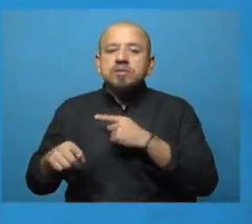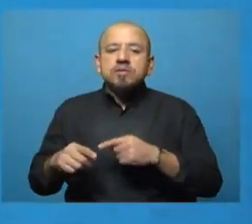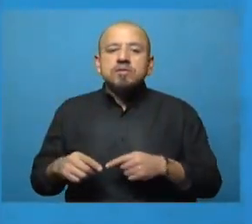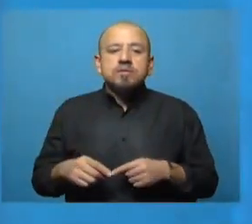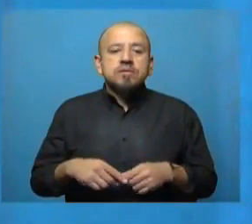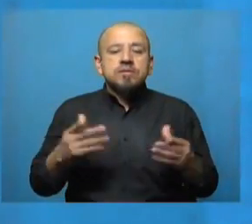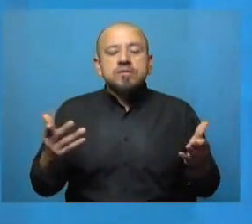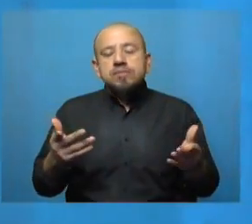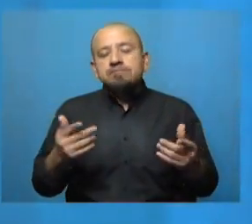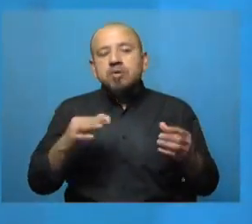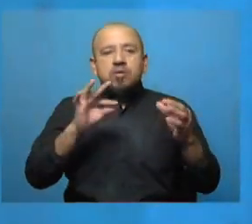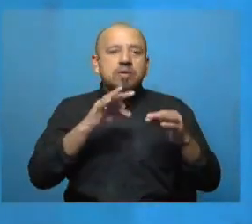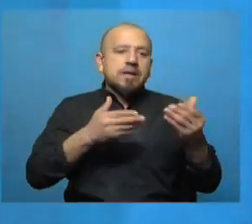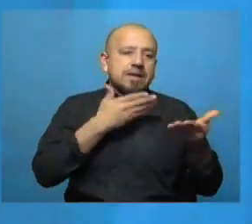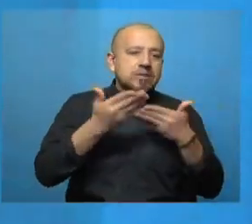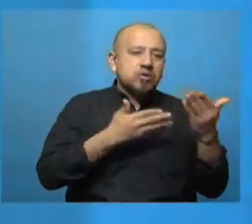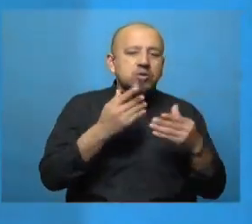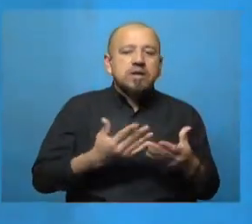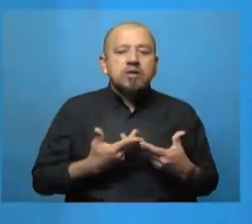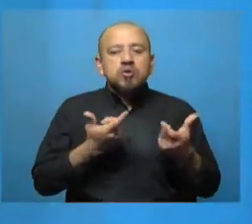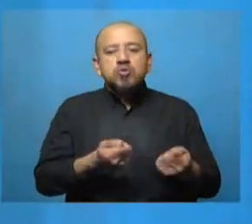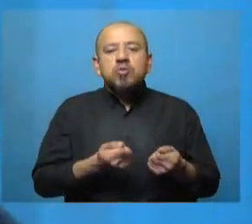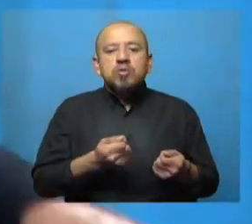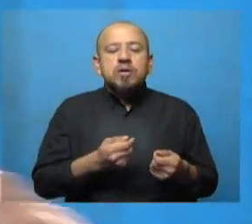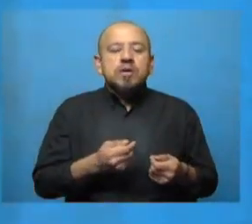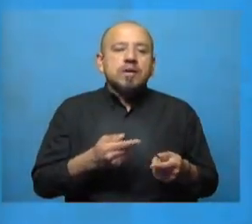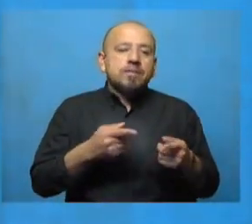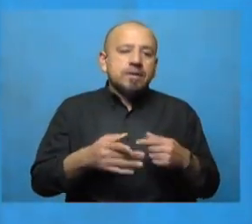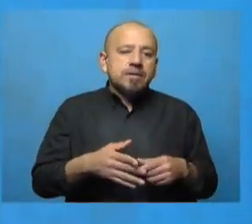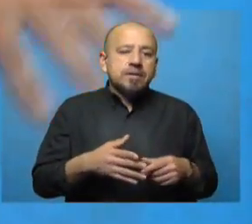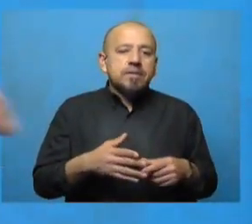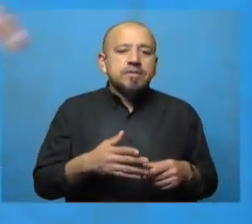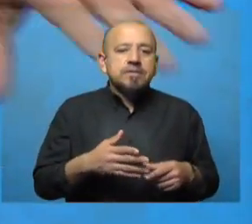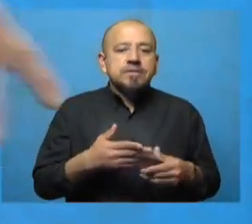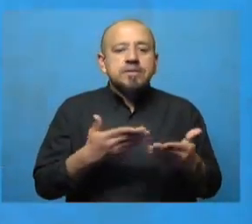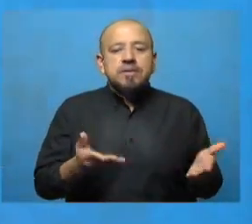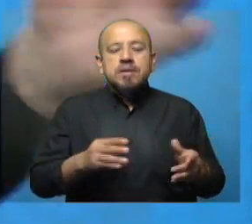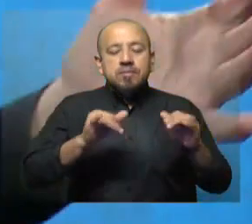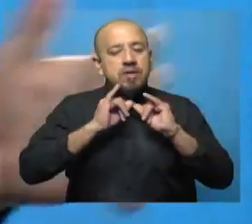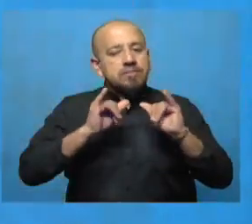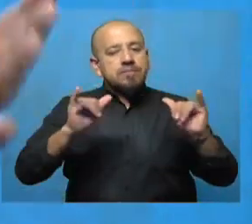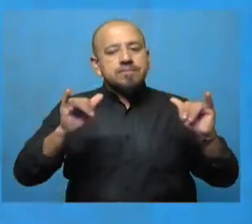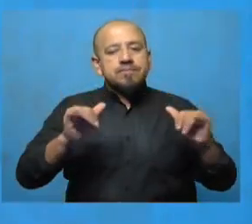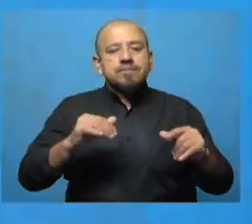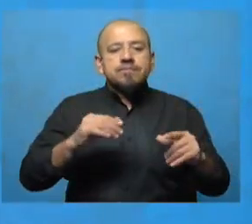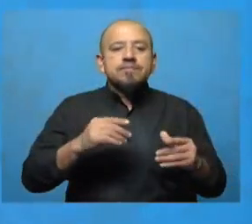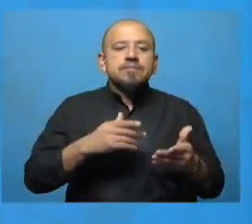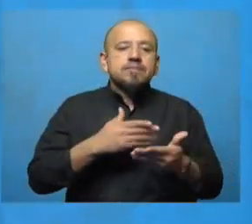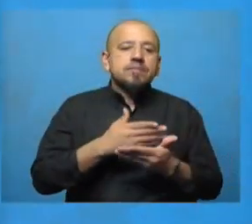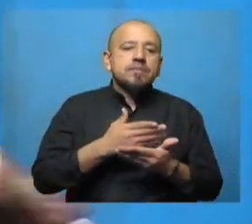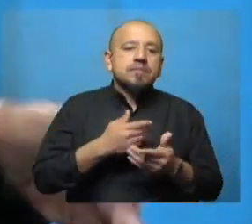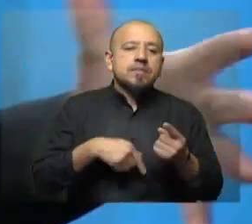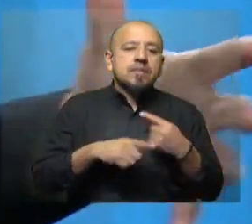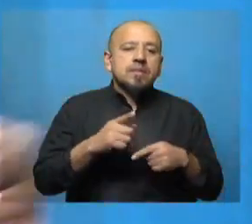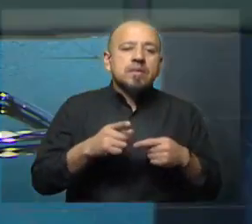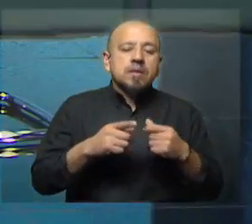ayudar a ayudar este o sea hacer este regar la cancha para que crezca el pasto por decir de alguna manera